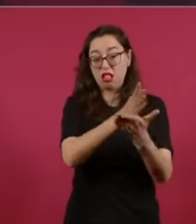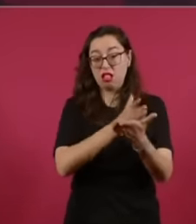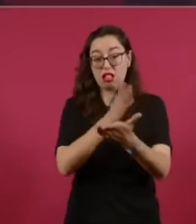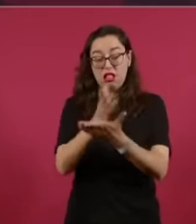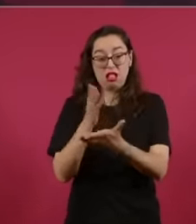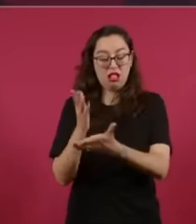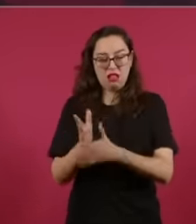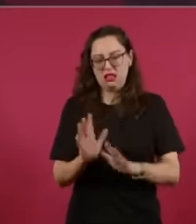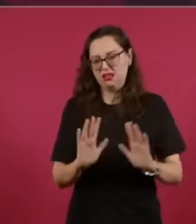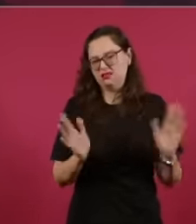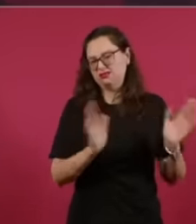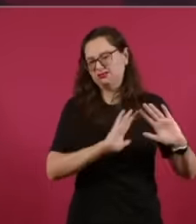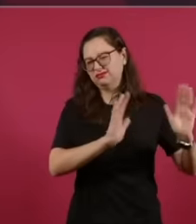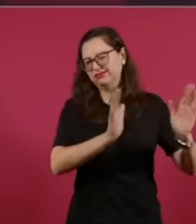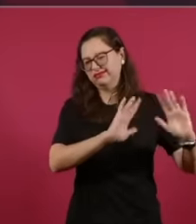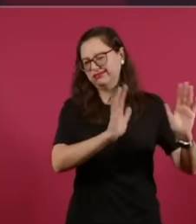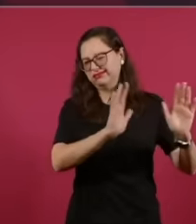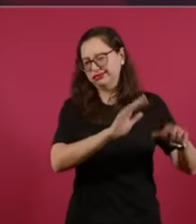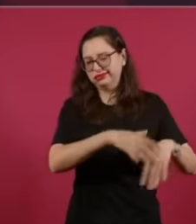No.